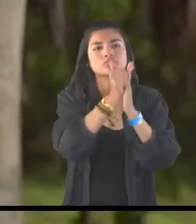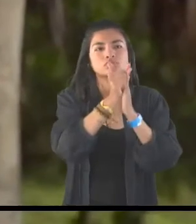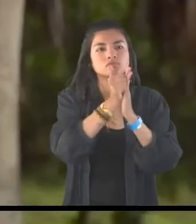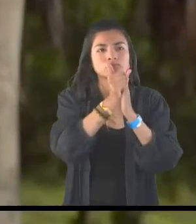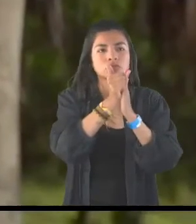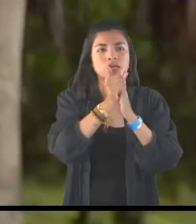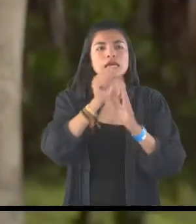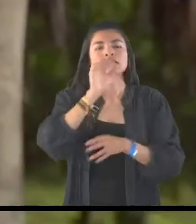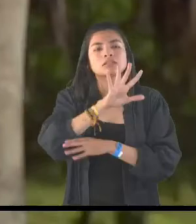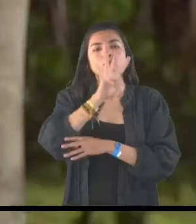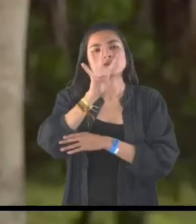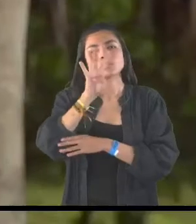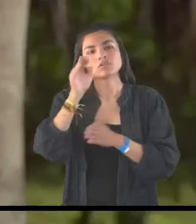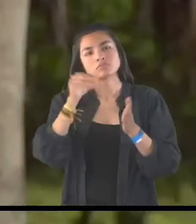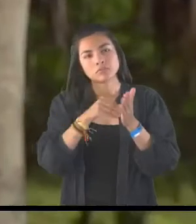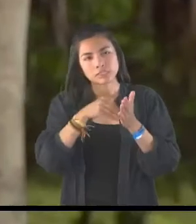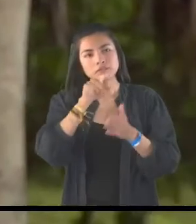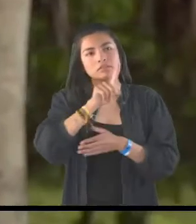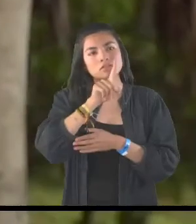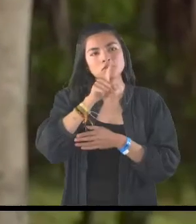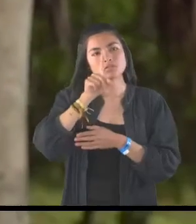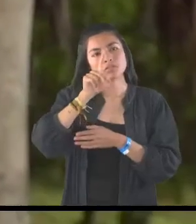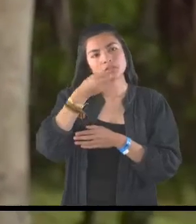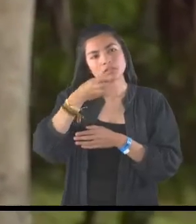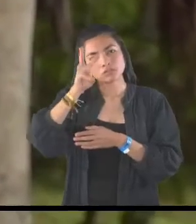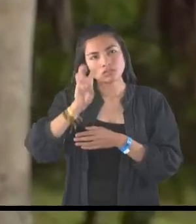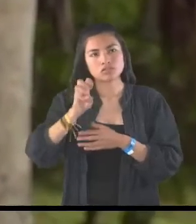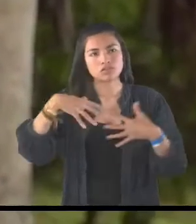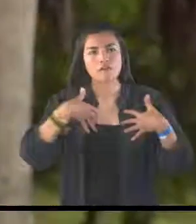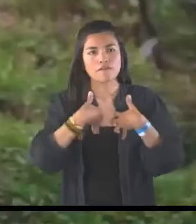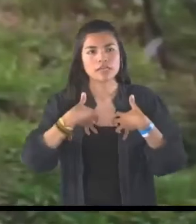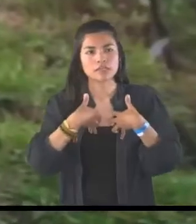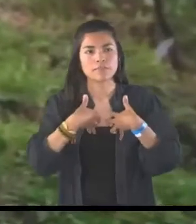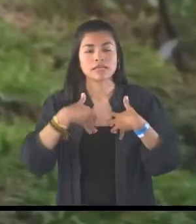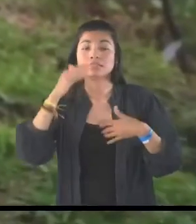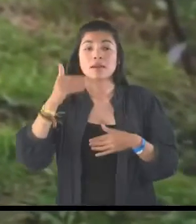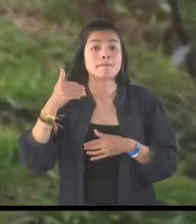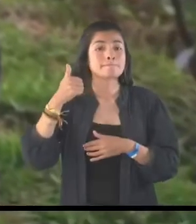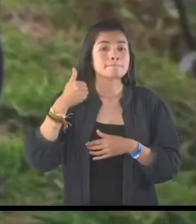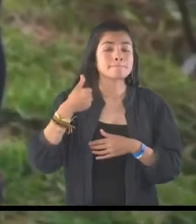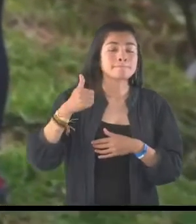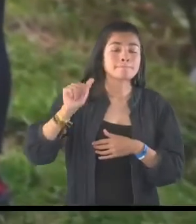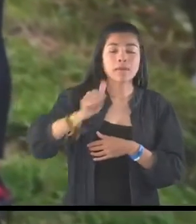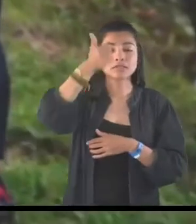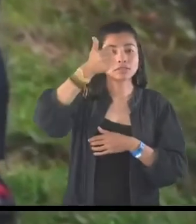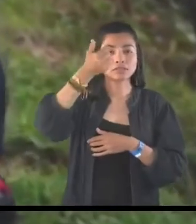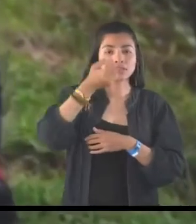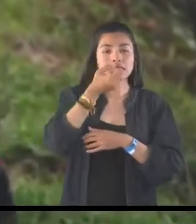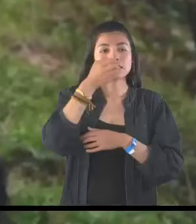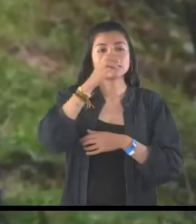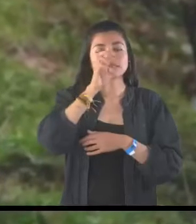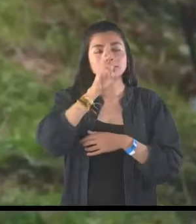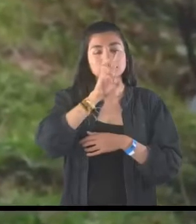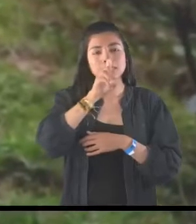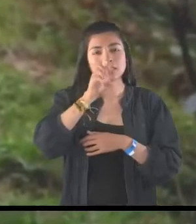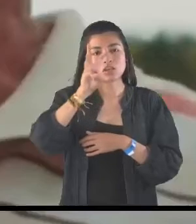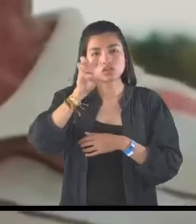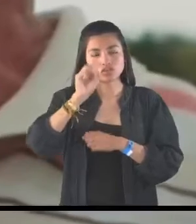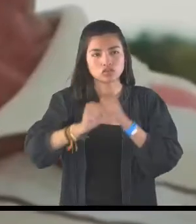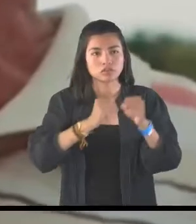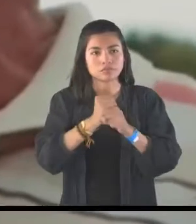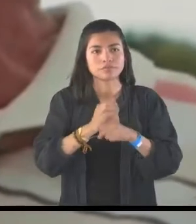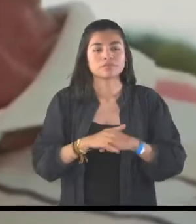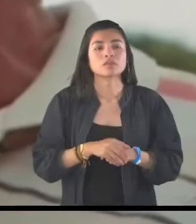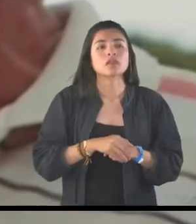a 54.118 víctimas mayores de 68 años, 21.113 en condición de